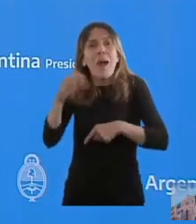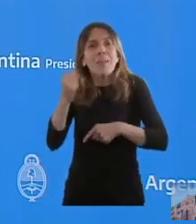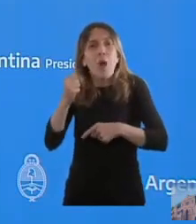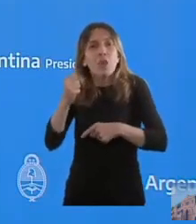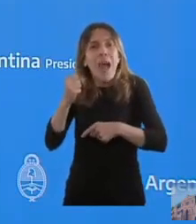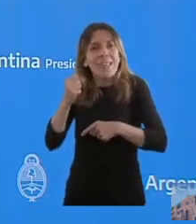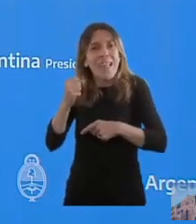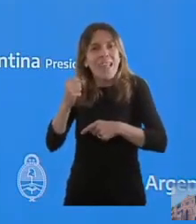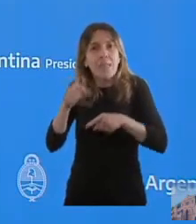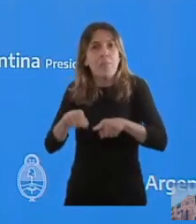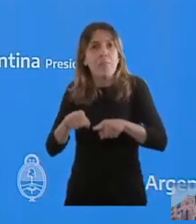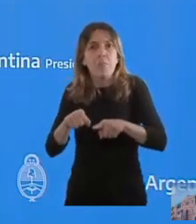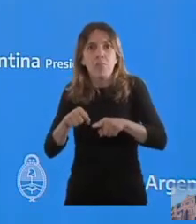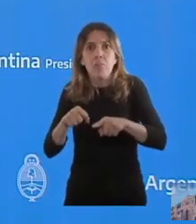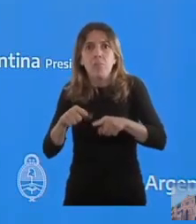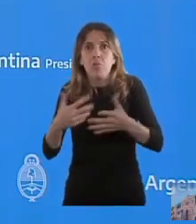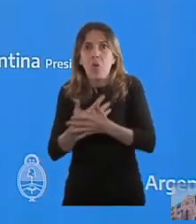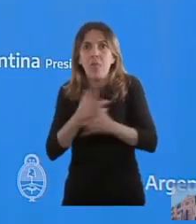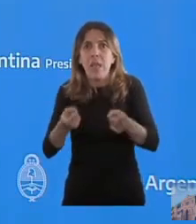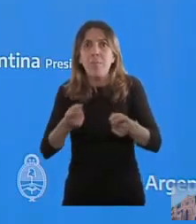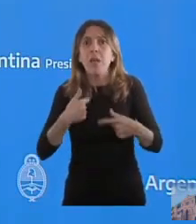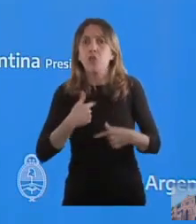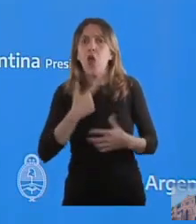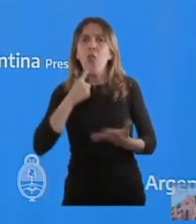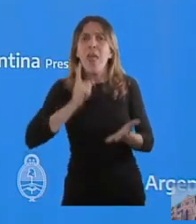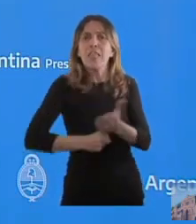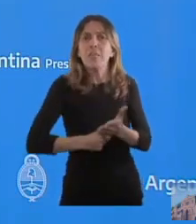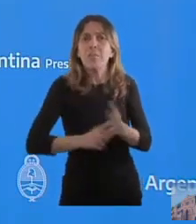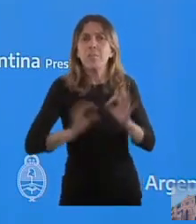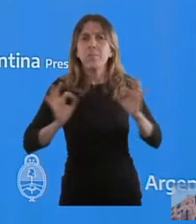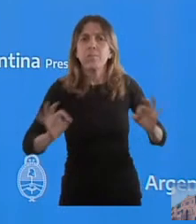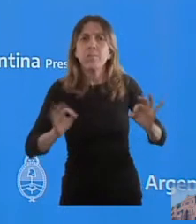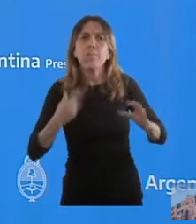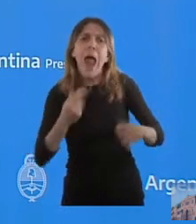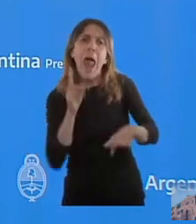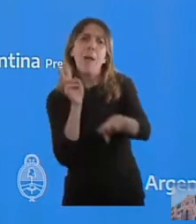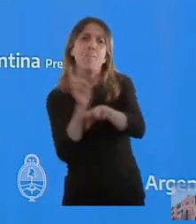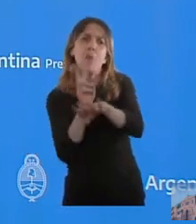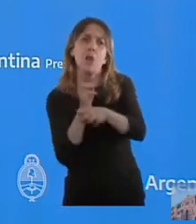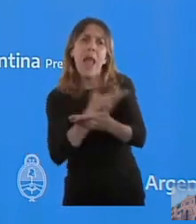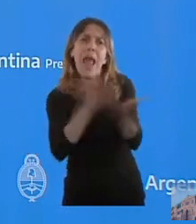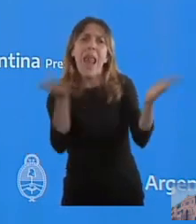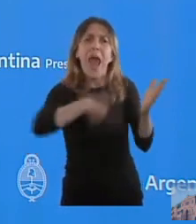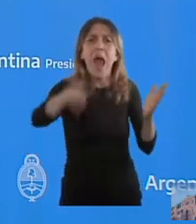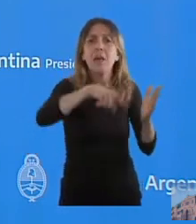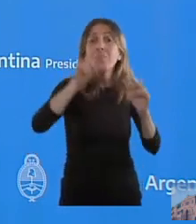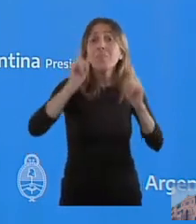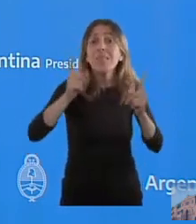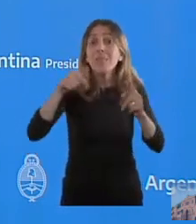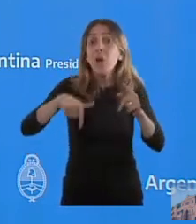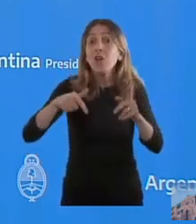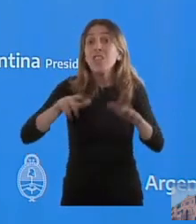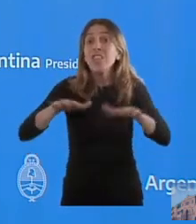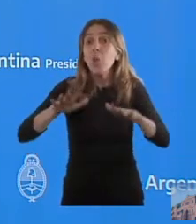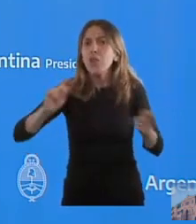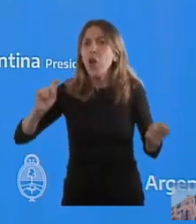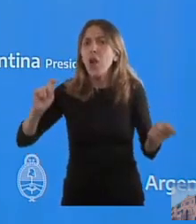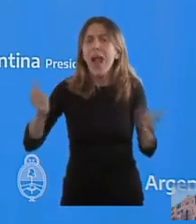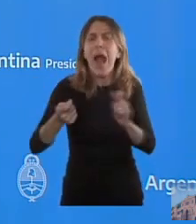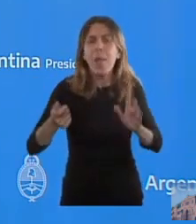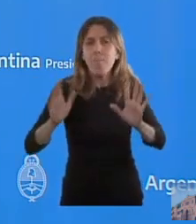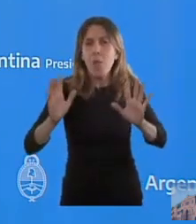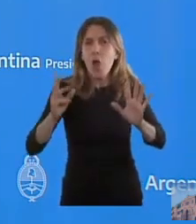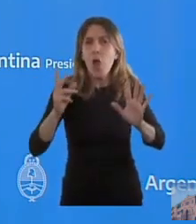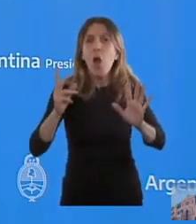he tomado una decisión para proteger a los argentinos y argentinas de este fenómeno inesperado y que ojalá